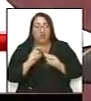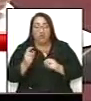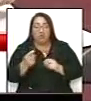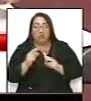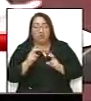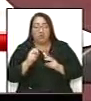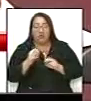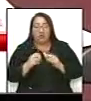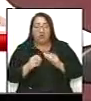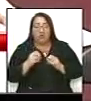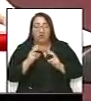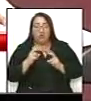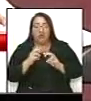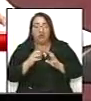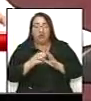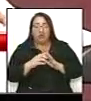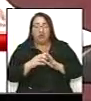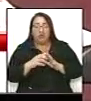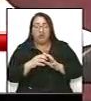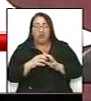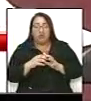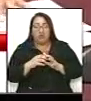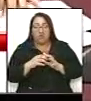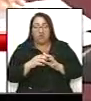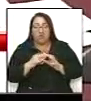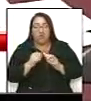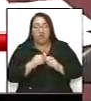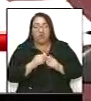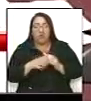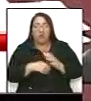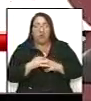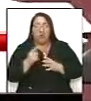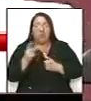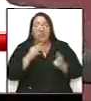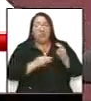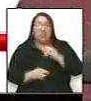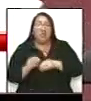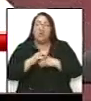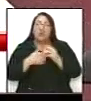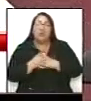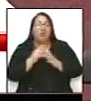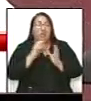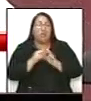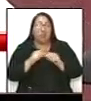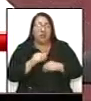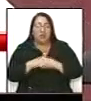temas de reforma constitucional. O sea, es una mezcla de todo. Y por ejemplo acá,